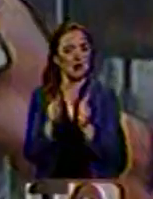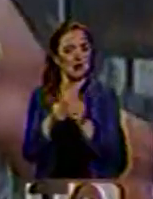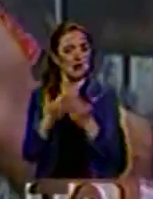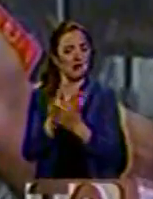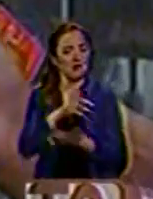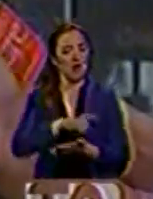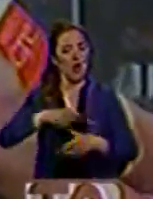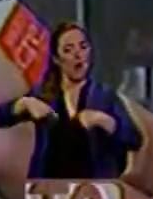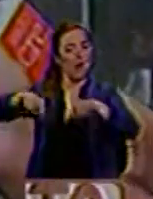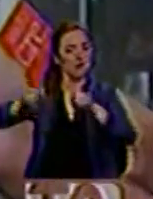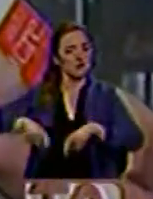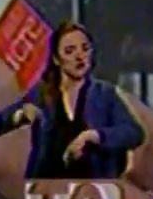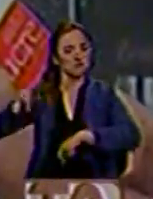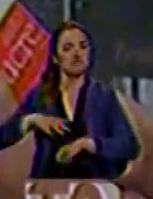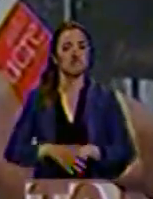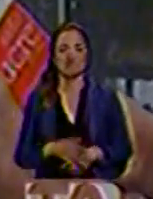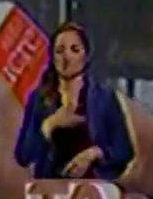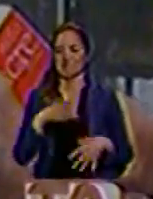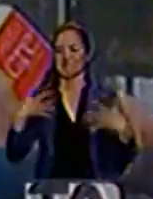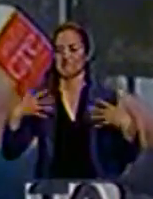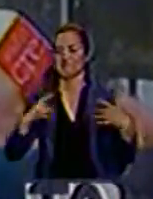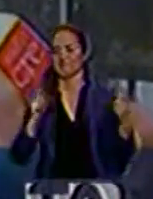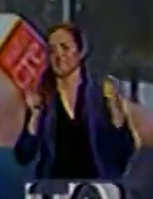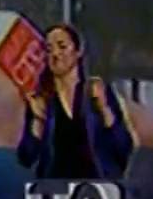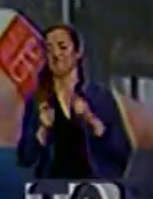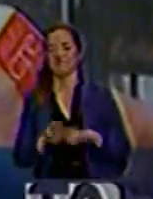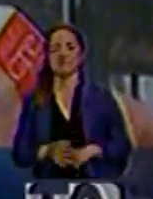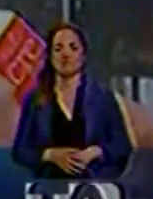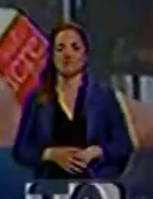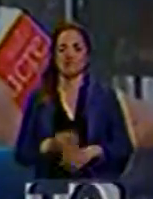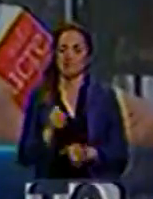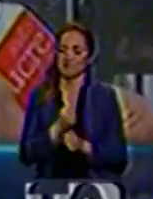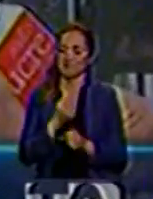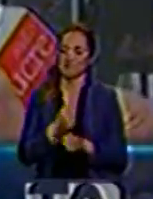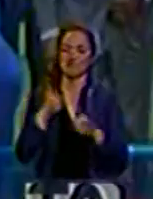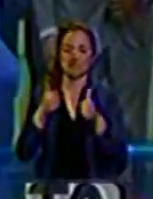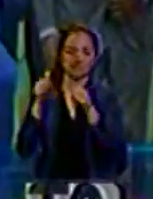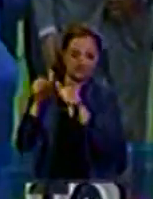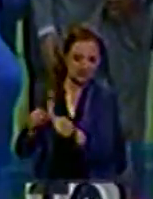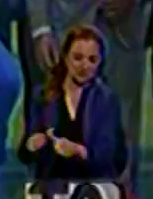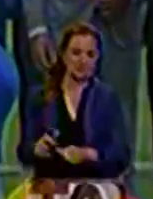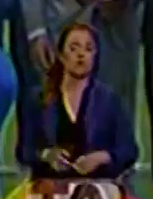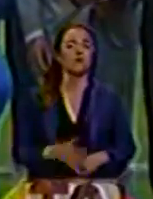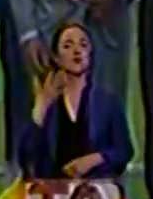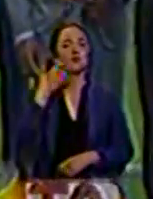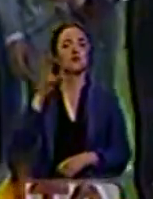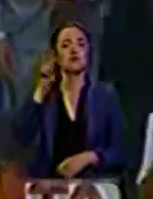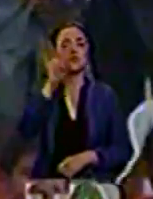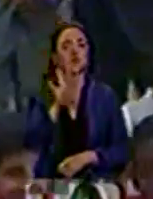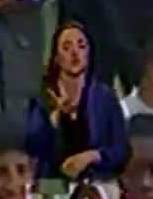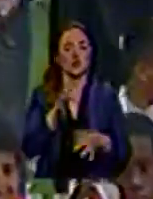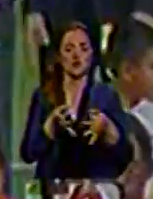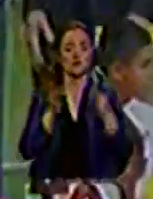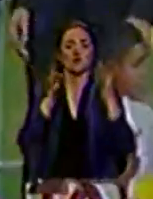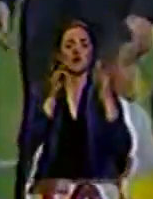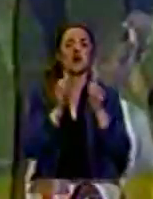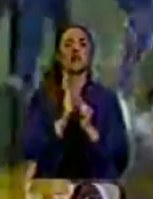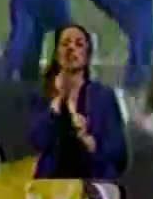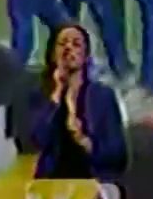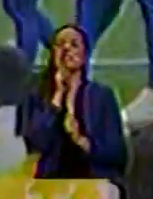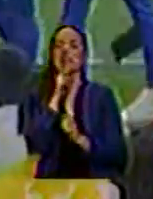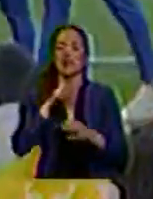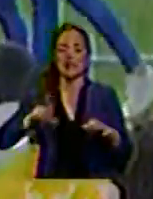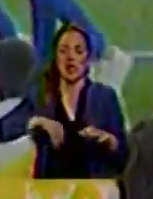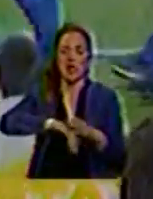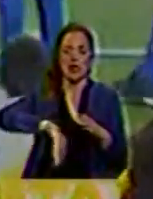Sí, contento también por la transferencia. Creo que quiere hacer las cosas bien para que ande mucho tiempo allá. El 24 de febrero se conocerán los rivales de la